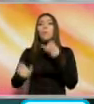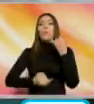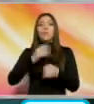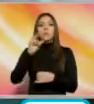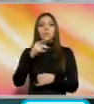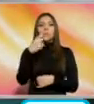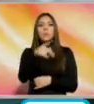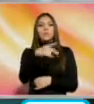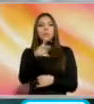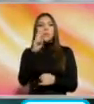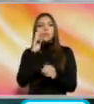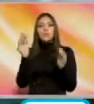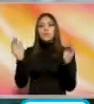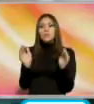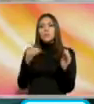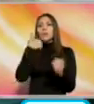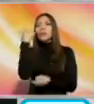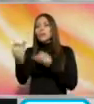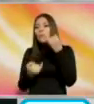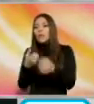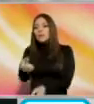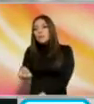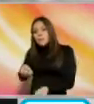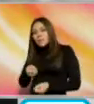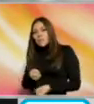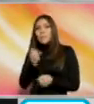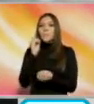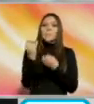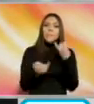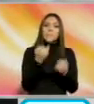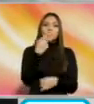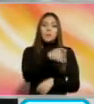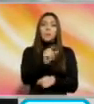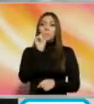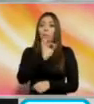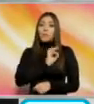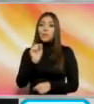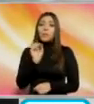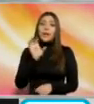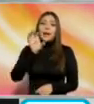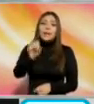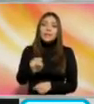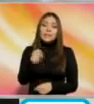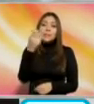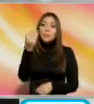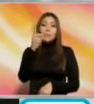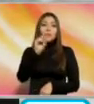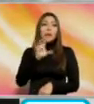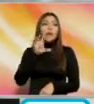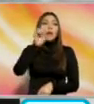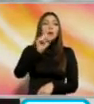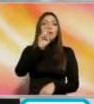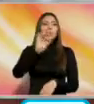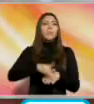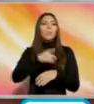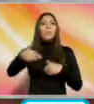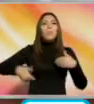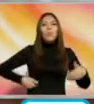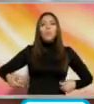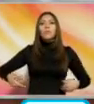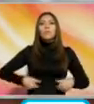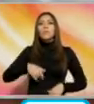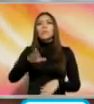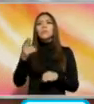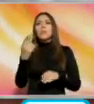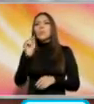niños, por lo pequeño que están, van a querer jugar con ellos, jalarlos. Y están Los bien hurones bonitos. tienden a morder un poquito, pero no porque sean agresión, sino porque también comienzan a